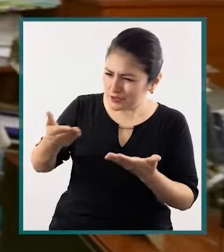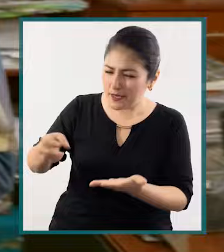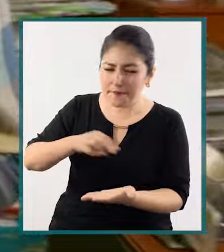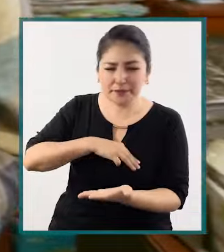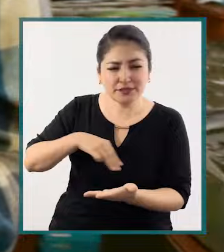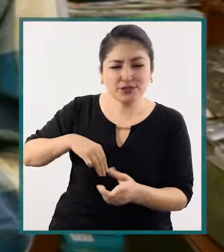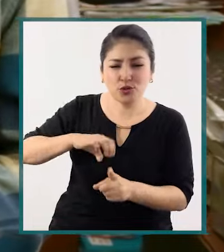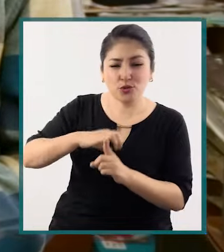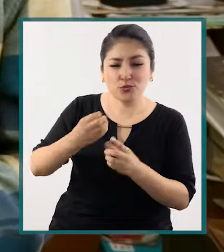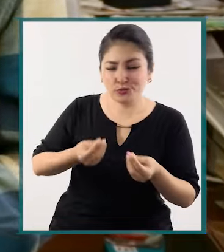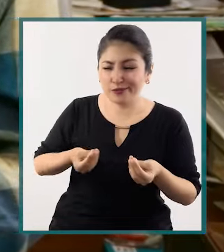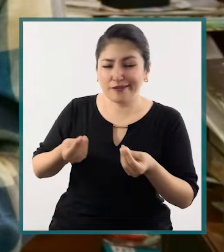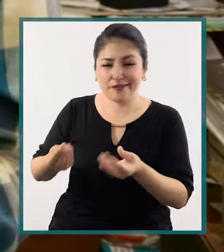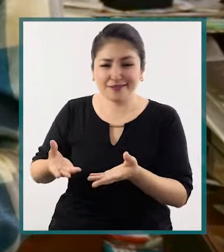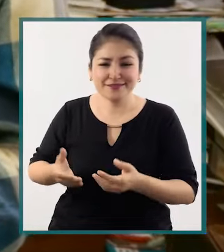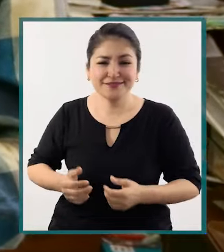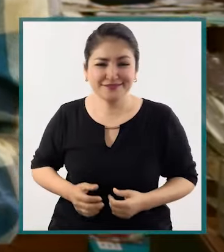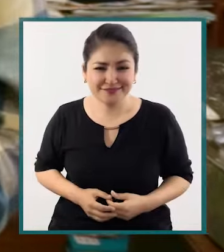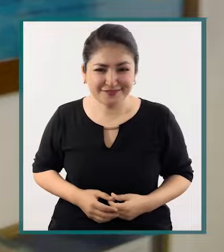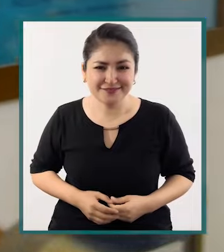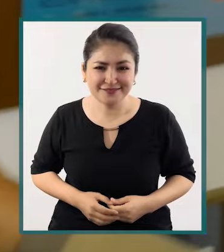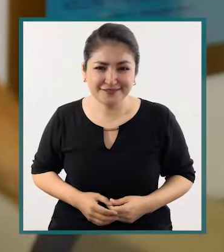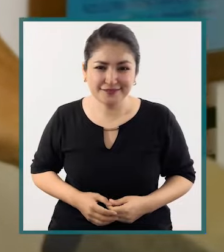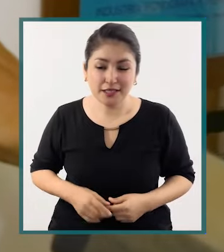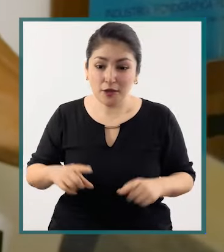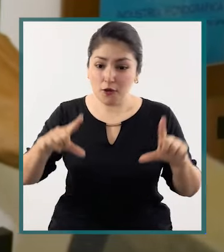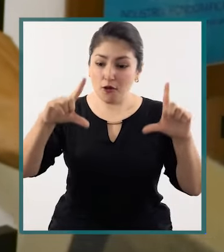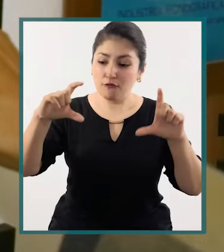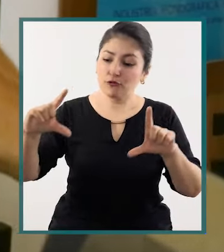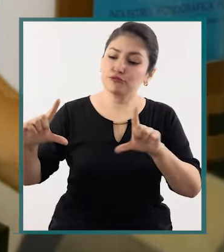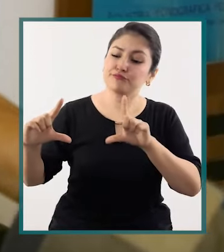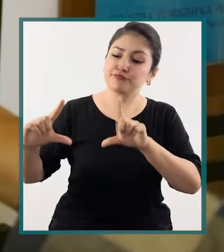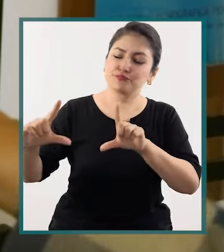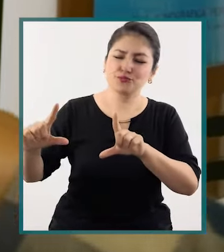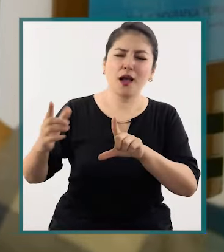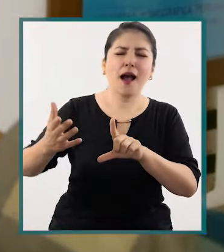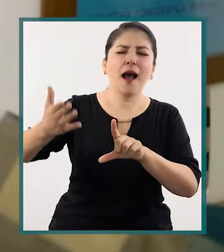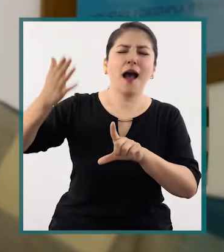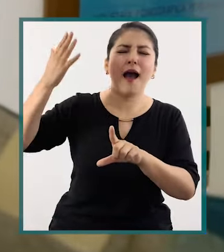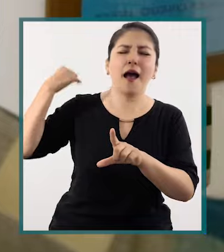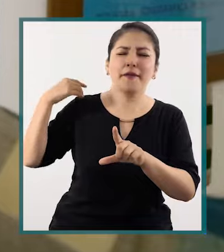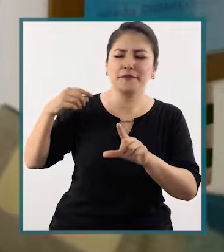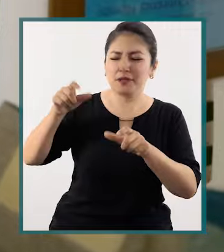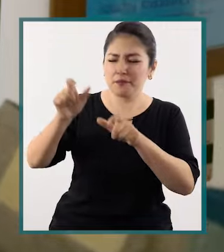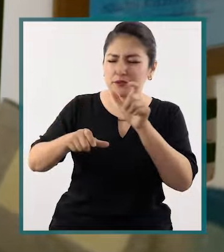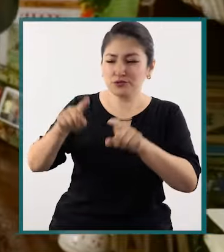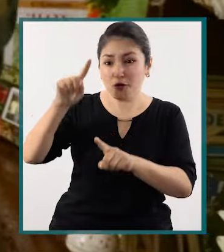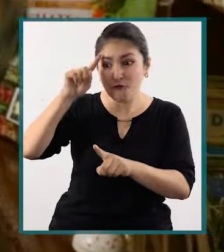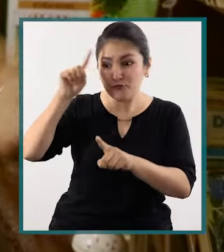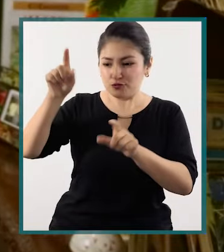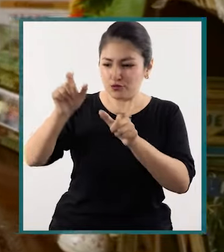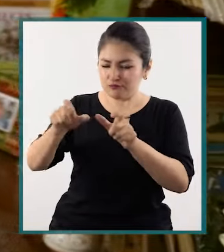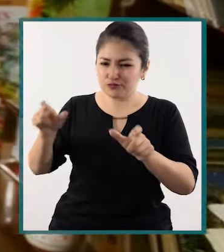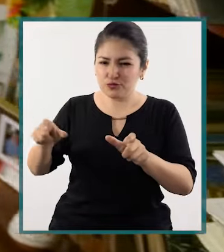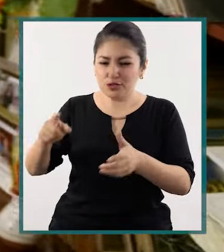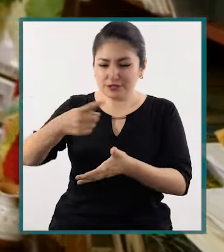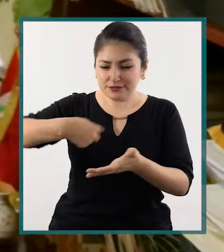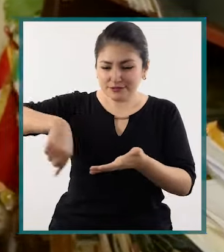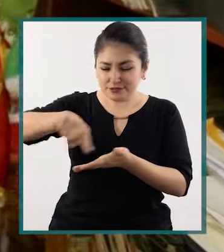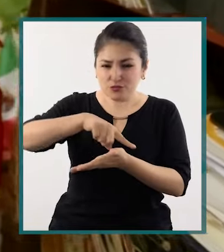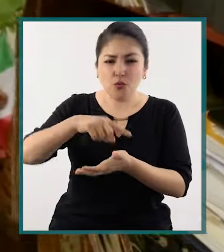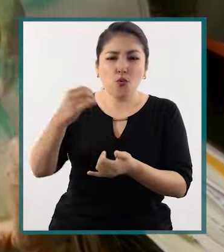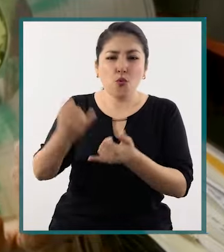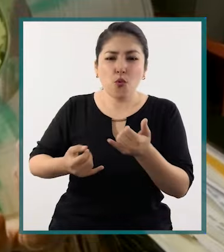el Ministerio de Cultura. Muestra su foto con los miembros fundadores. Su último disco es